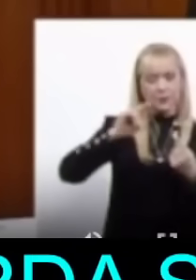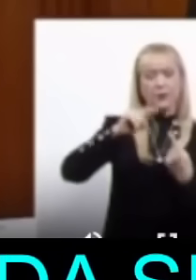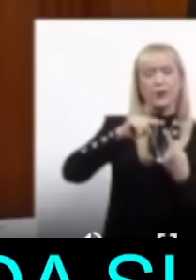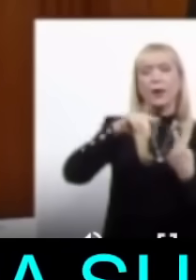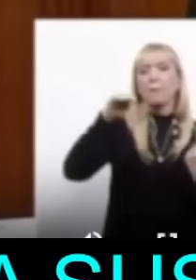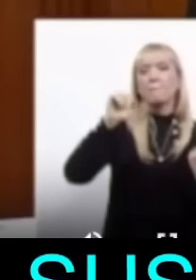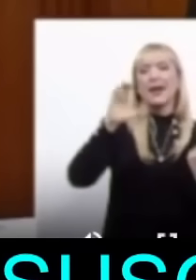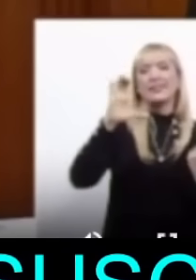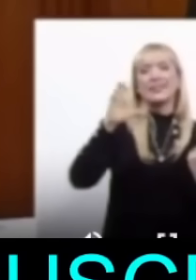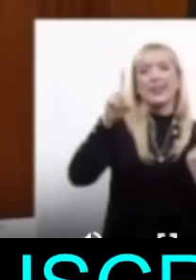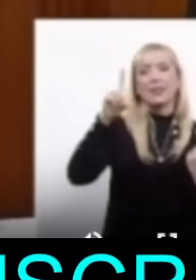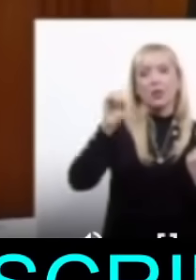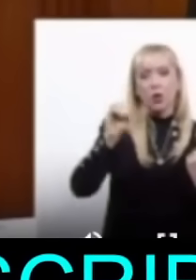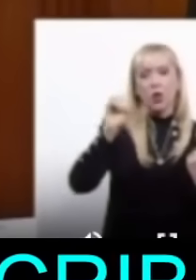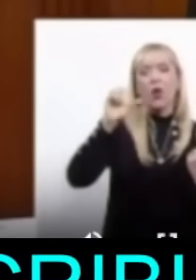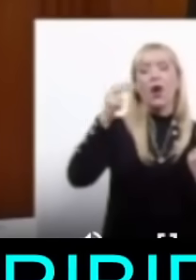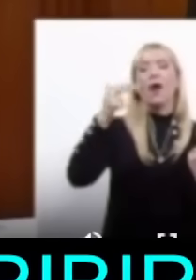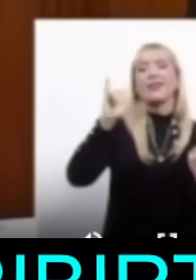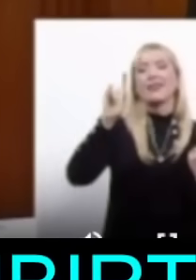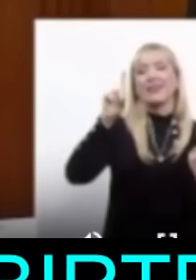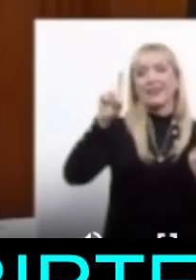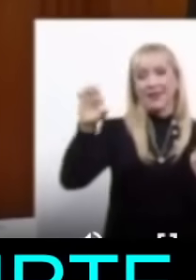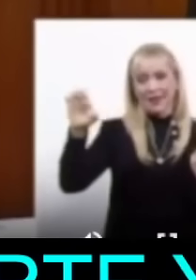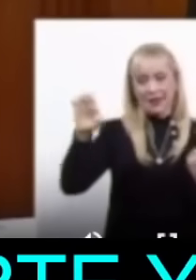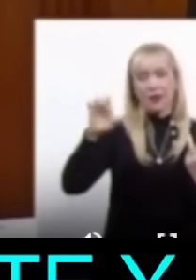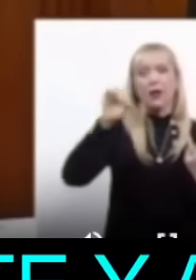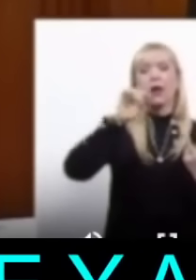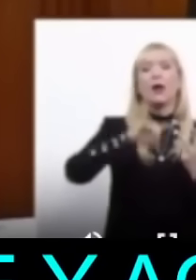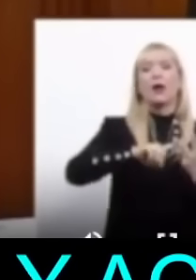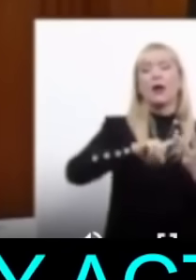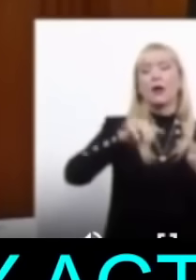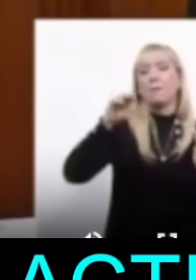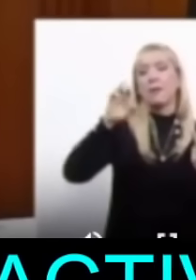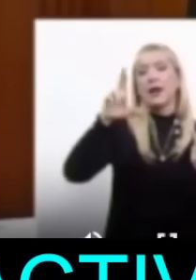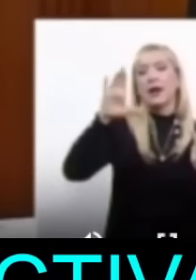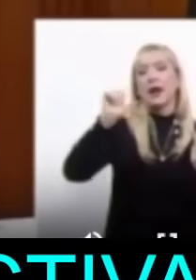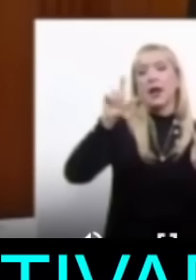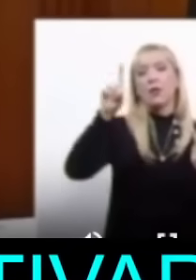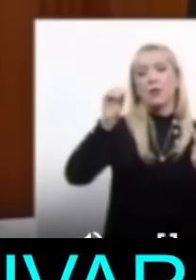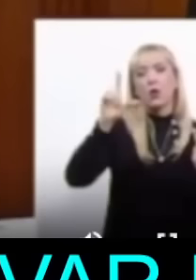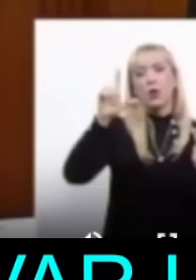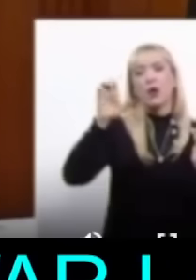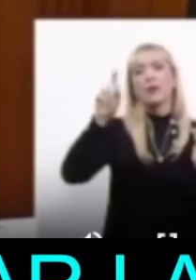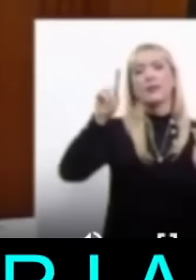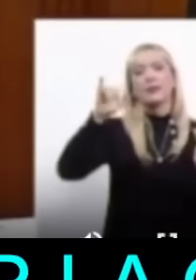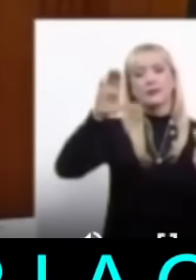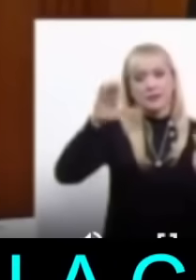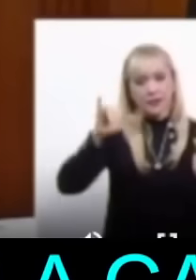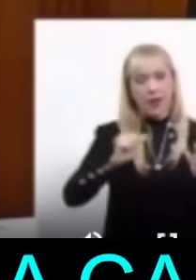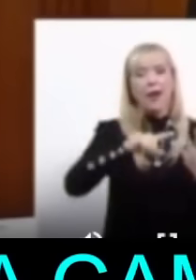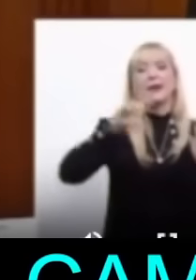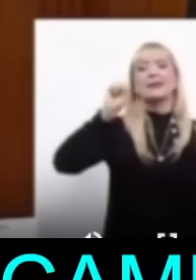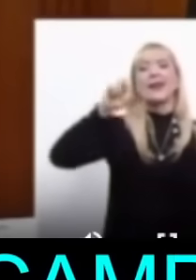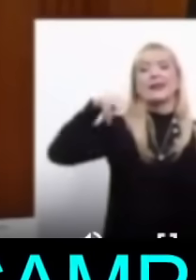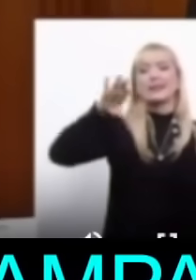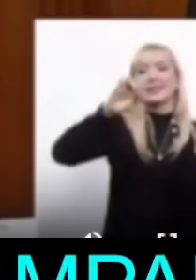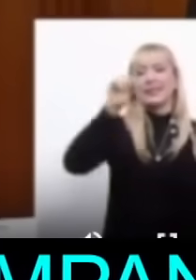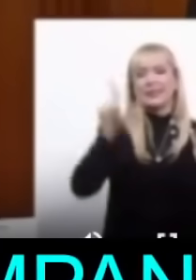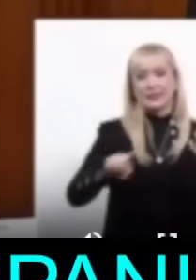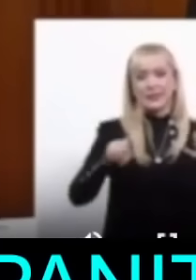Macedo barid mercado Ramírez Marta Leticia y Sánchez Rubio María